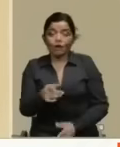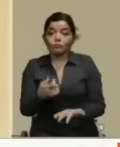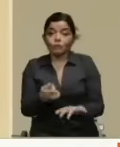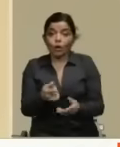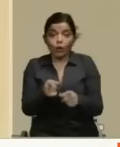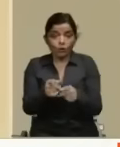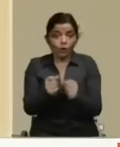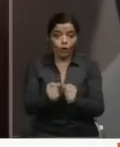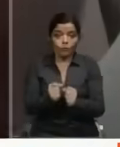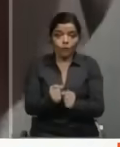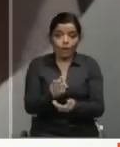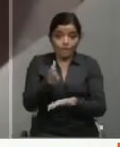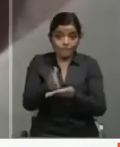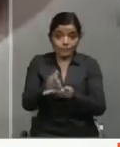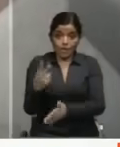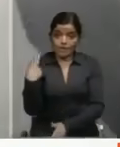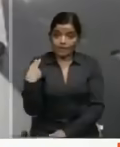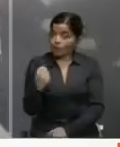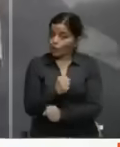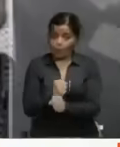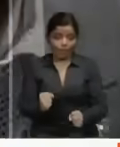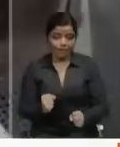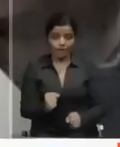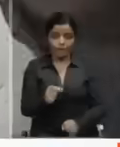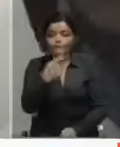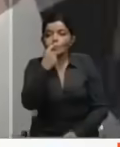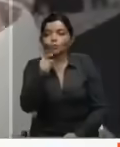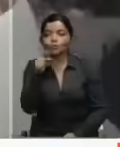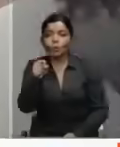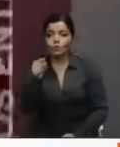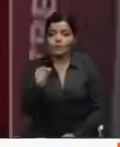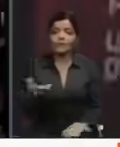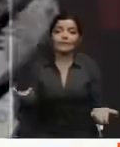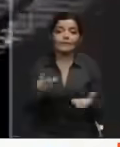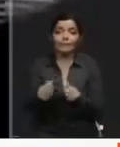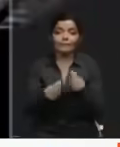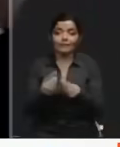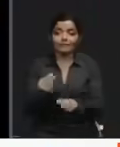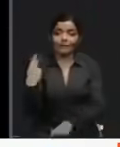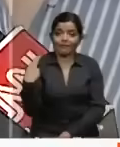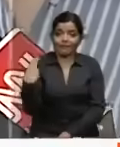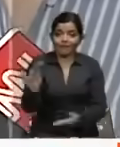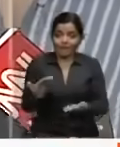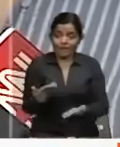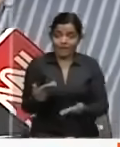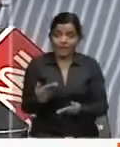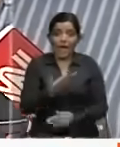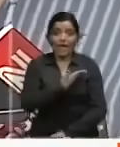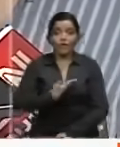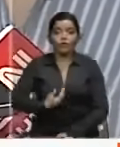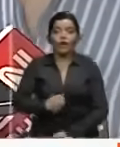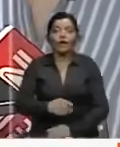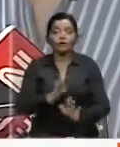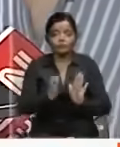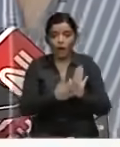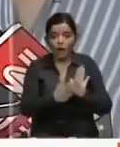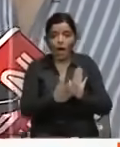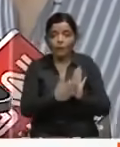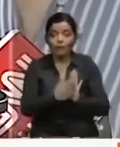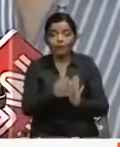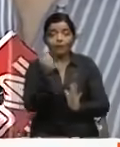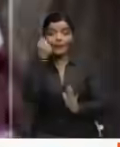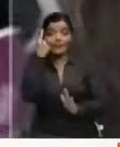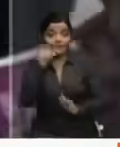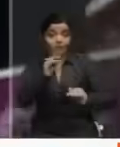estuviera al mando de Carabineros. ¿Seguirá en su cargo en caso de ser formalizado? El gobierno tiene una prueba de fuego para saber si respalda o